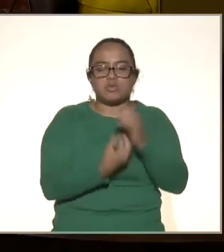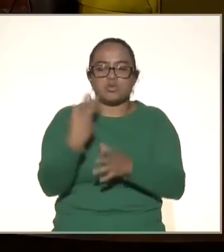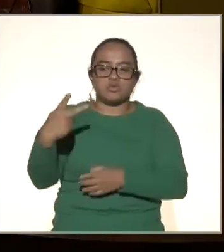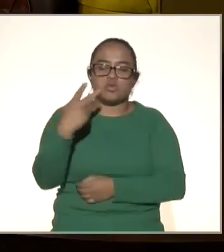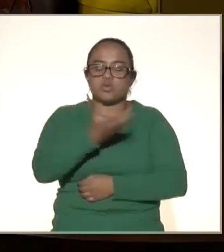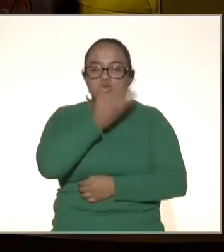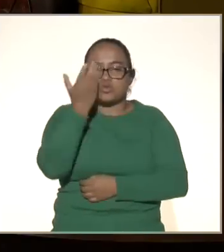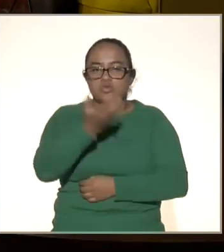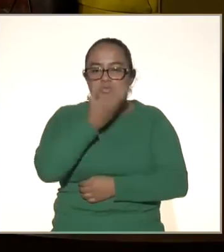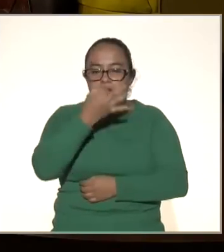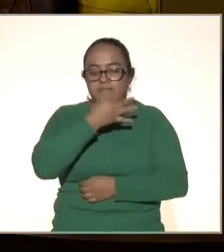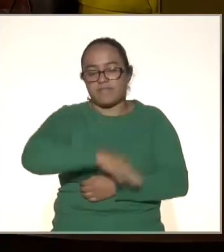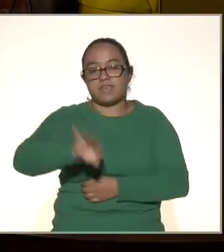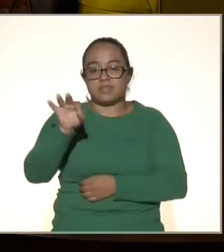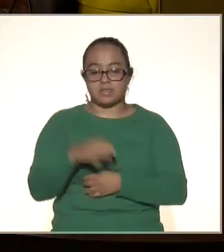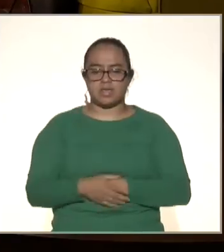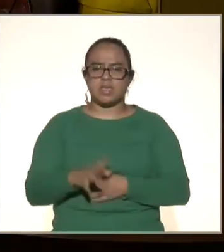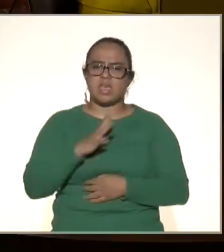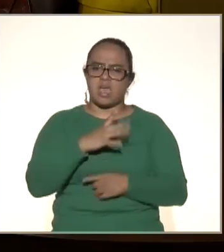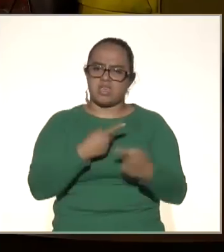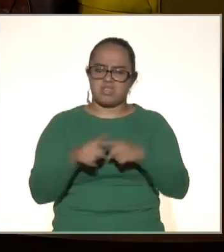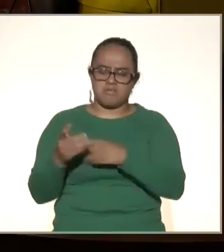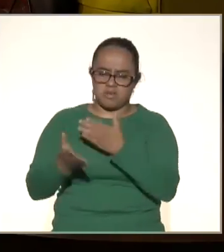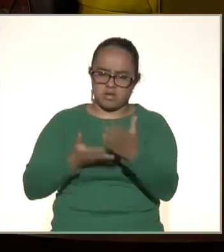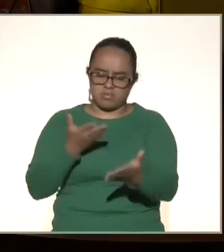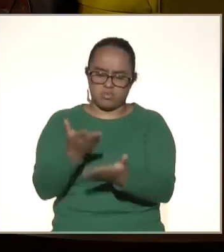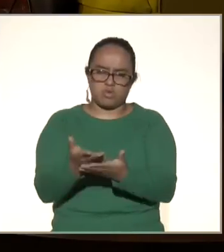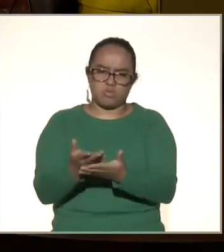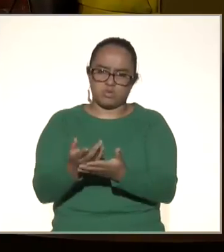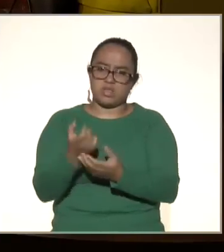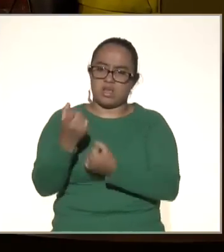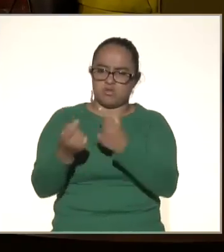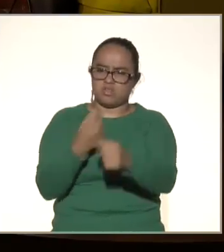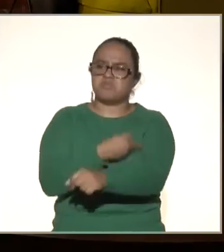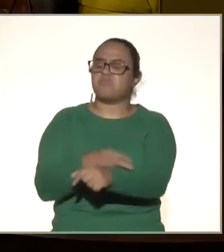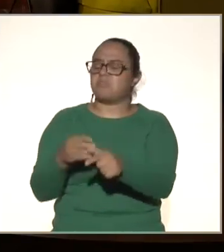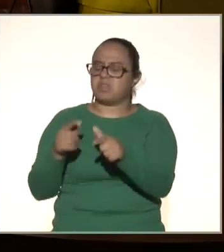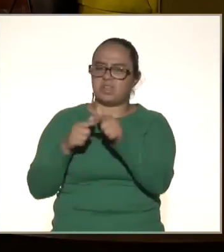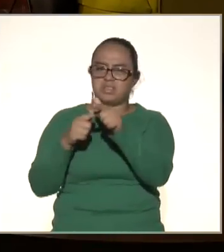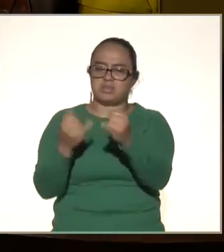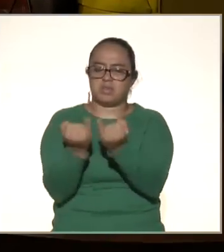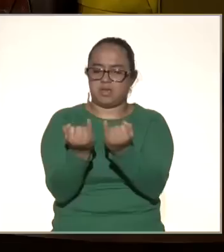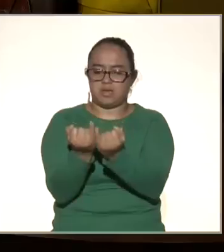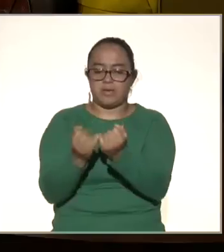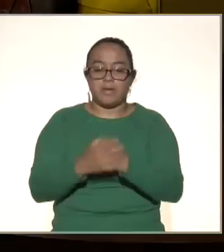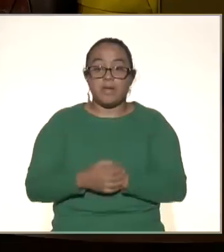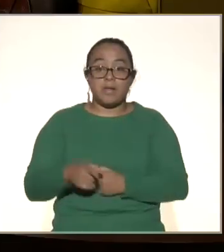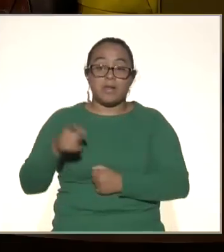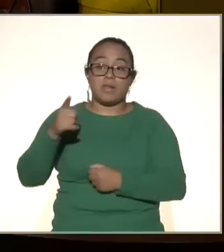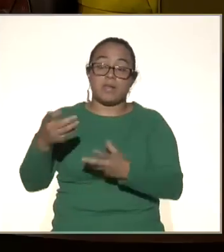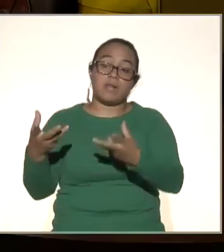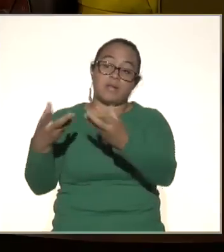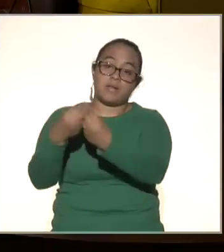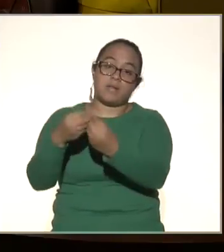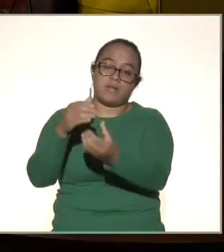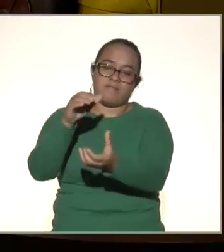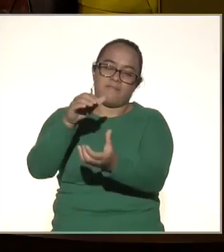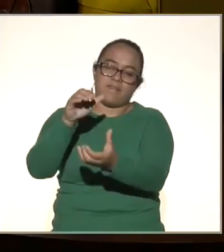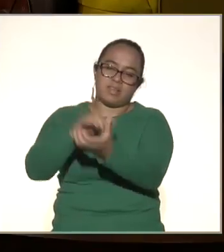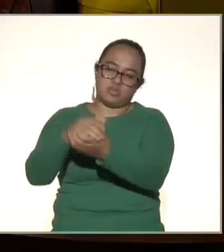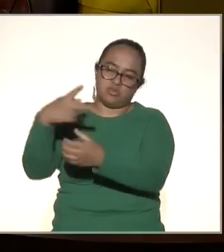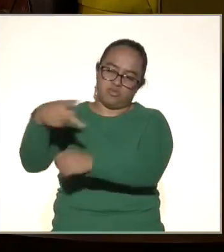nos deja varias propuestas que podemos analizar que se viven en muchas familias. Ella nos dice en primer momento que la pasa con su familia